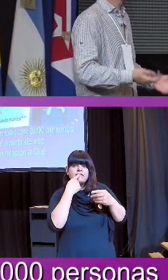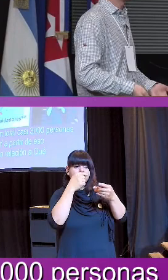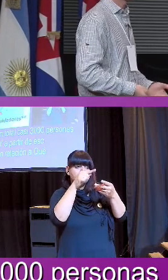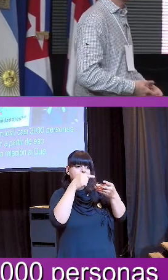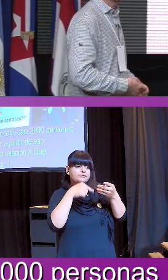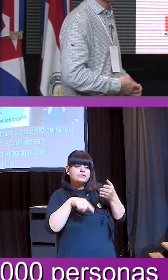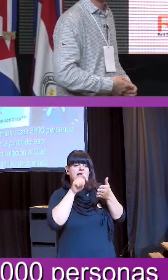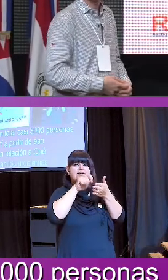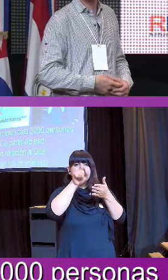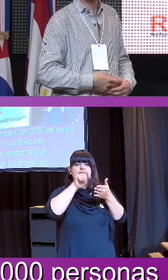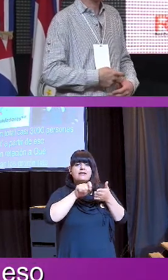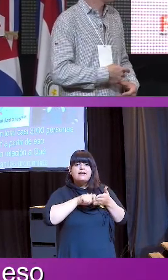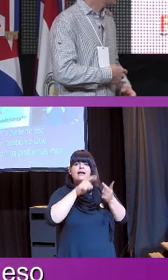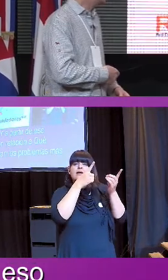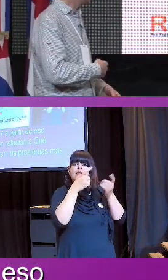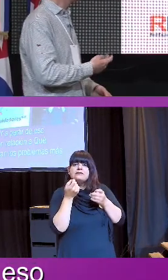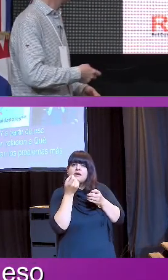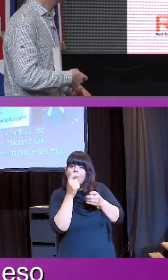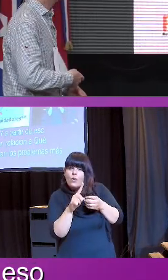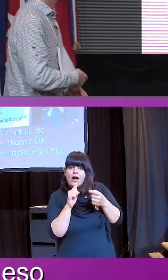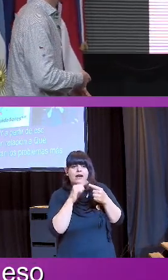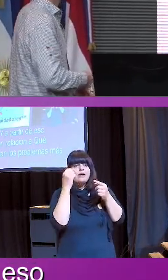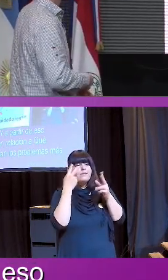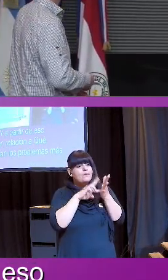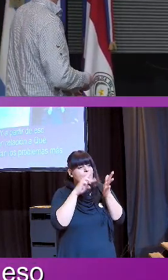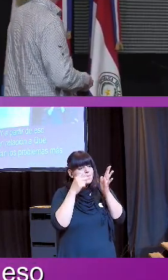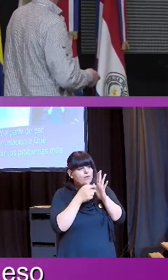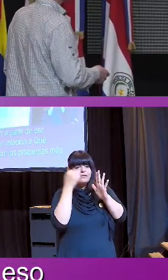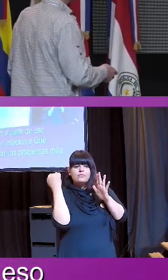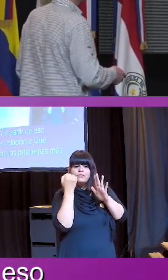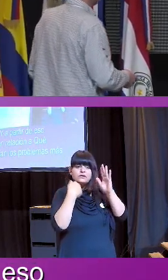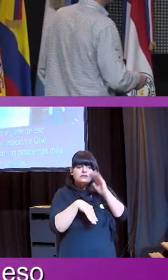los problemas más importantes, además de cosas demográficas.